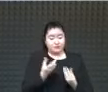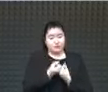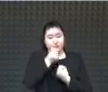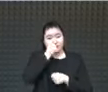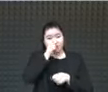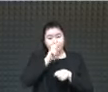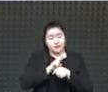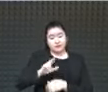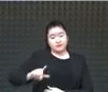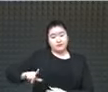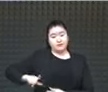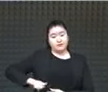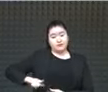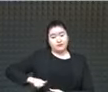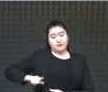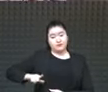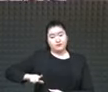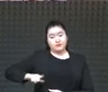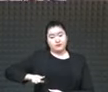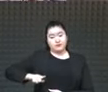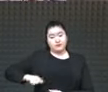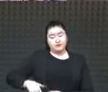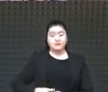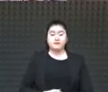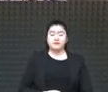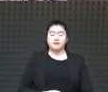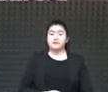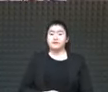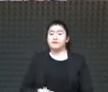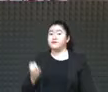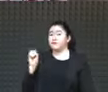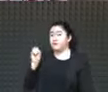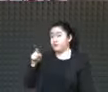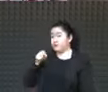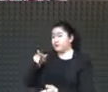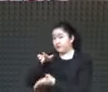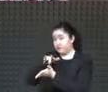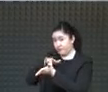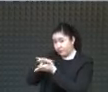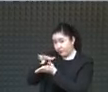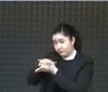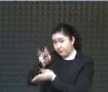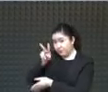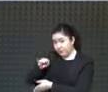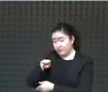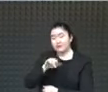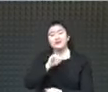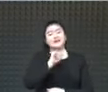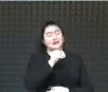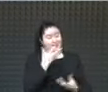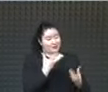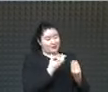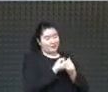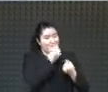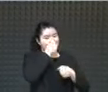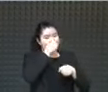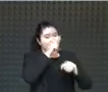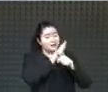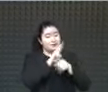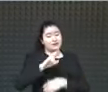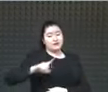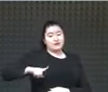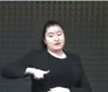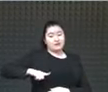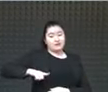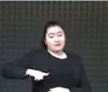Gobierno. Ok, usted sí va a apoyar este sí, pues este vamos a hablar con el secretario de Gobierno ahí para que esté en contacto